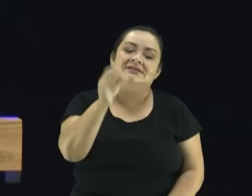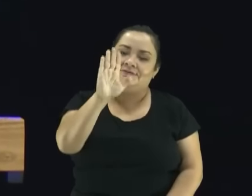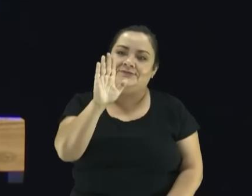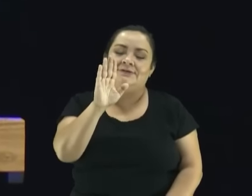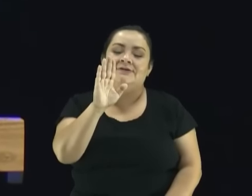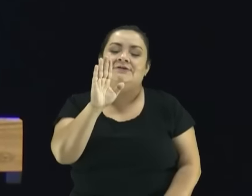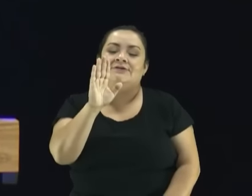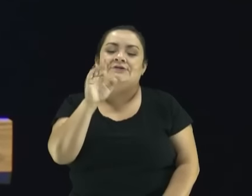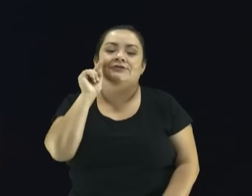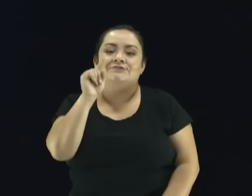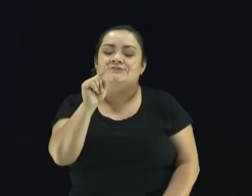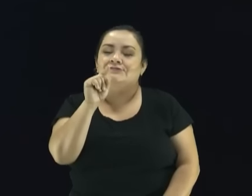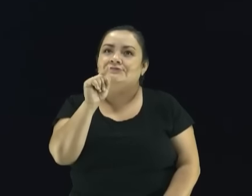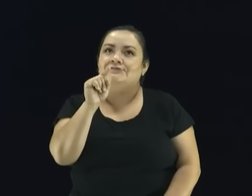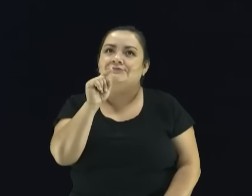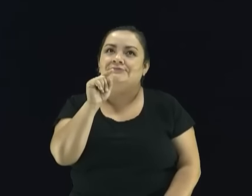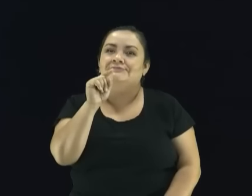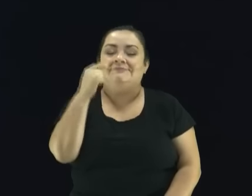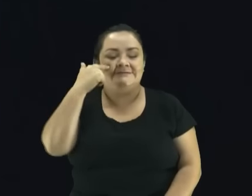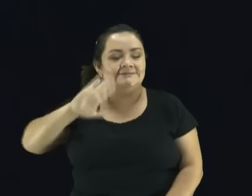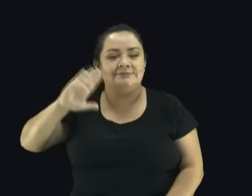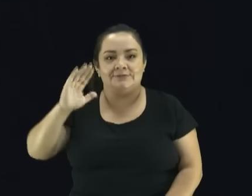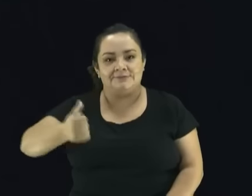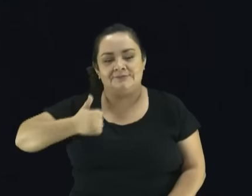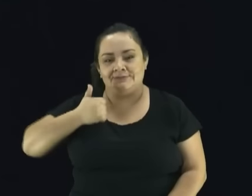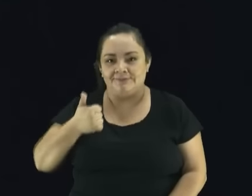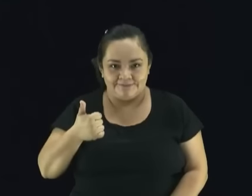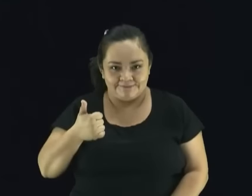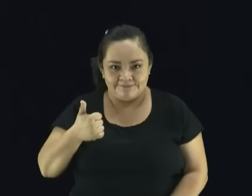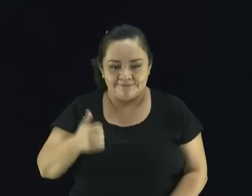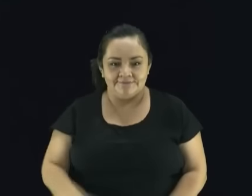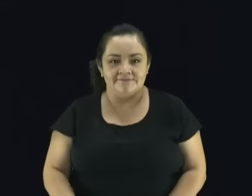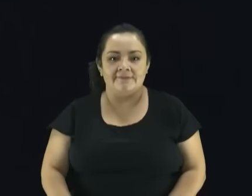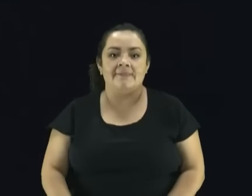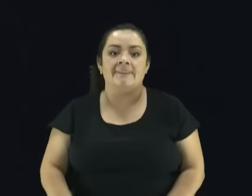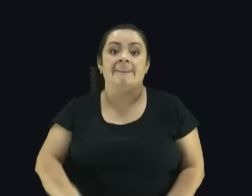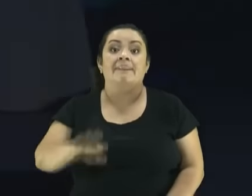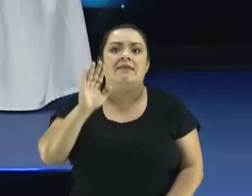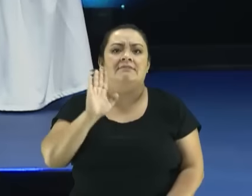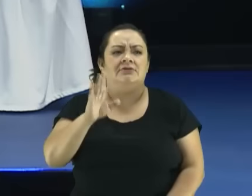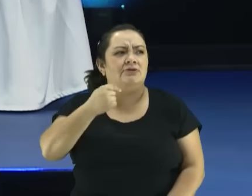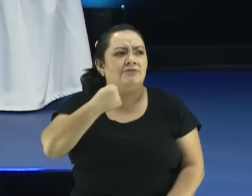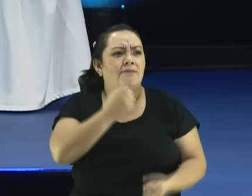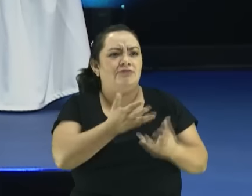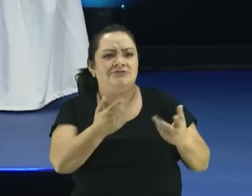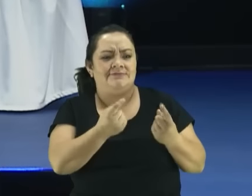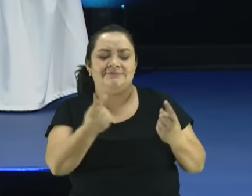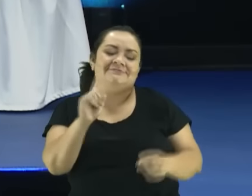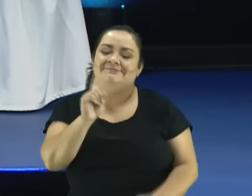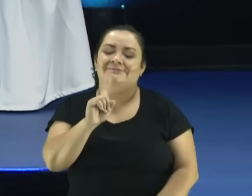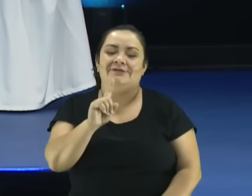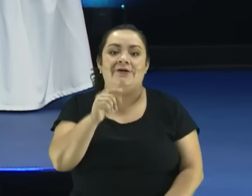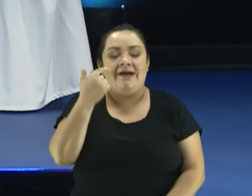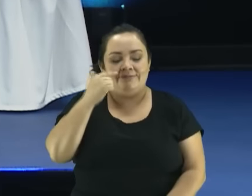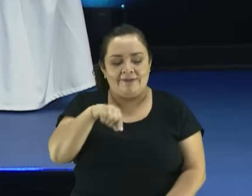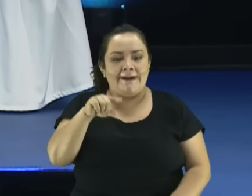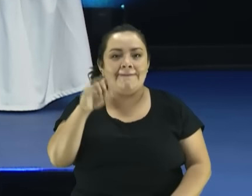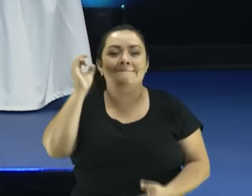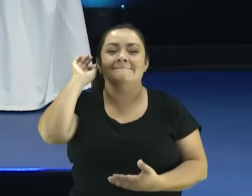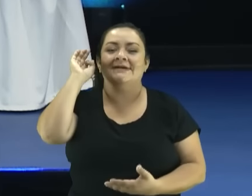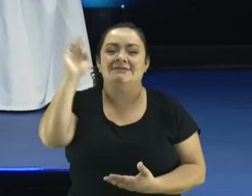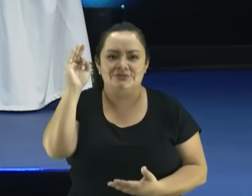estadística das fruto pero el fruto no hablo de tu iglesia hablo de tu persona yo tengo colegas pastores de la organización que son